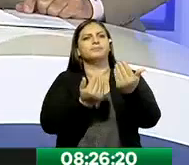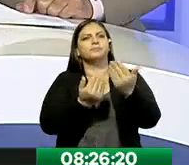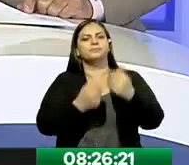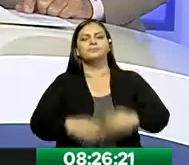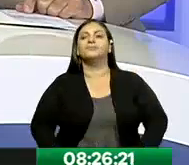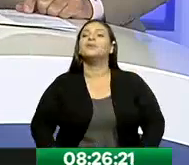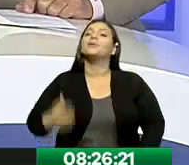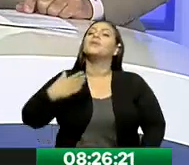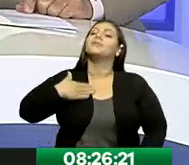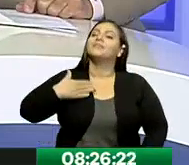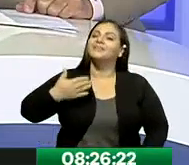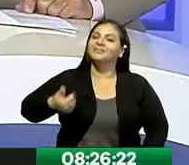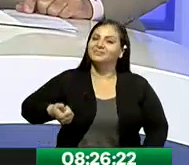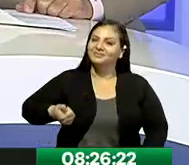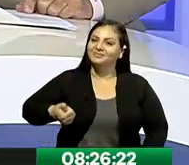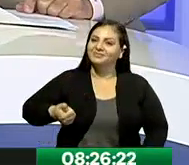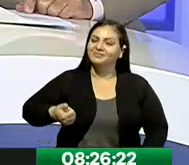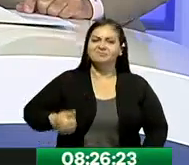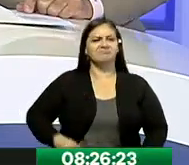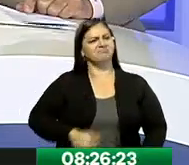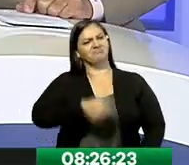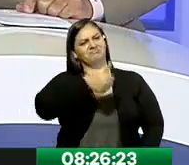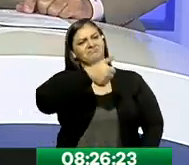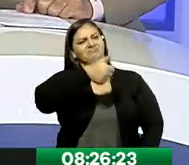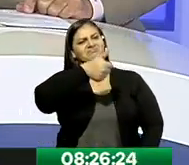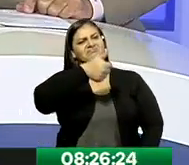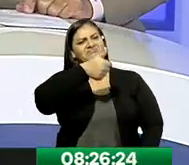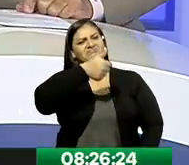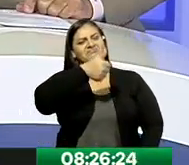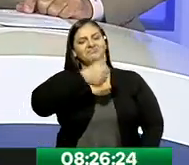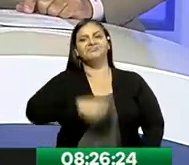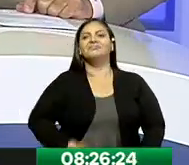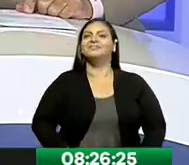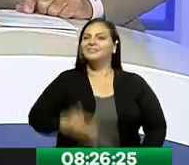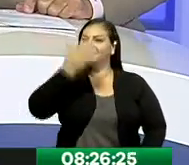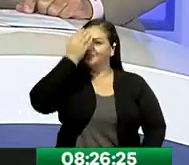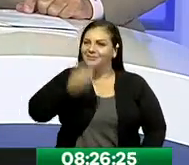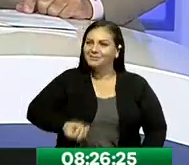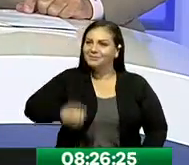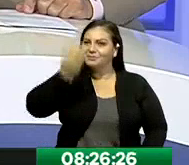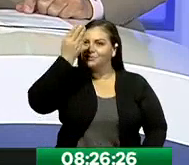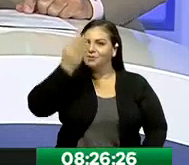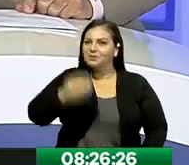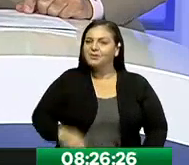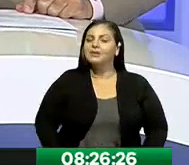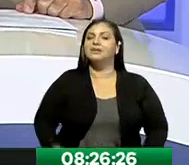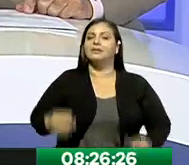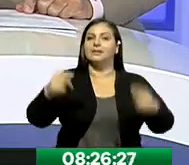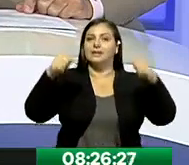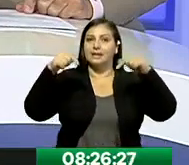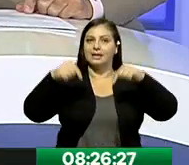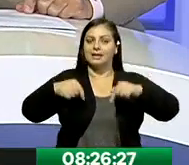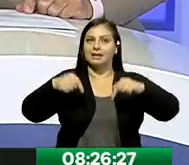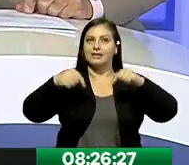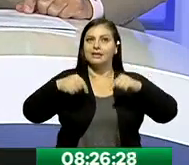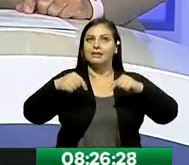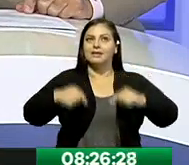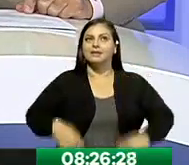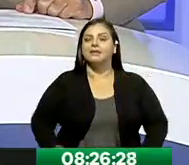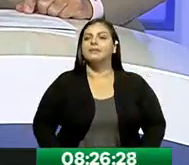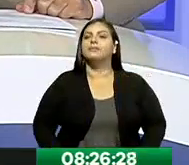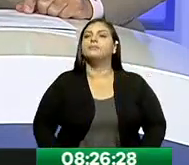está? Todo bien, gracias. Querido Hugo, muy buenos días. Buenos días. ¿Dónde estoy? En la cooperativa